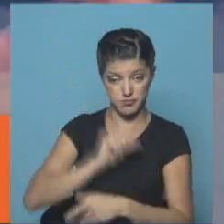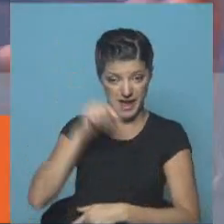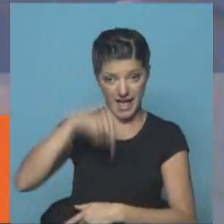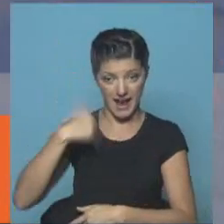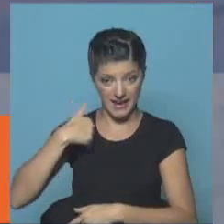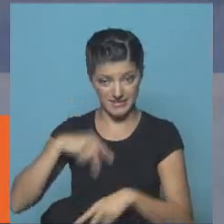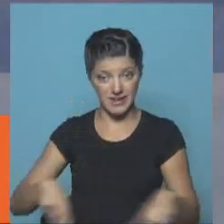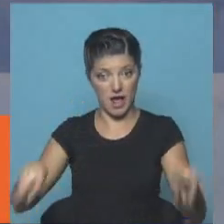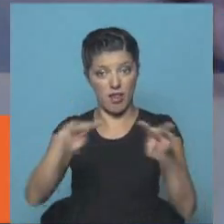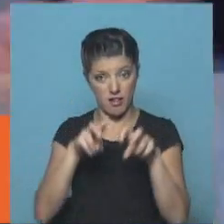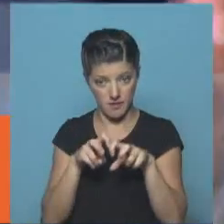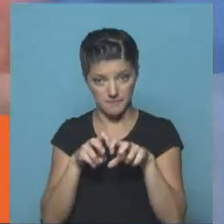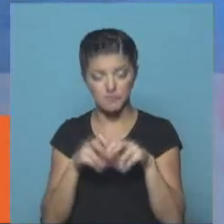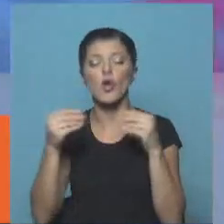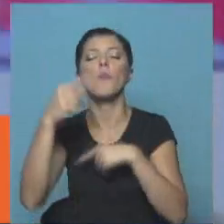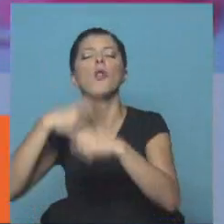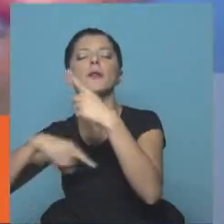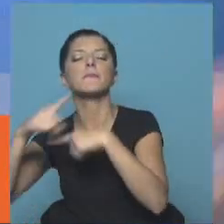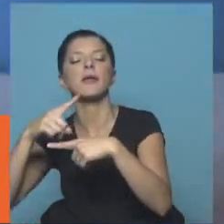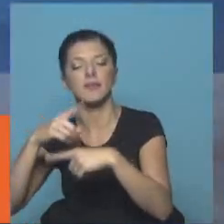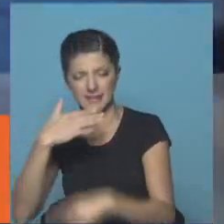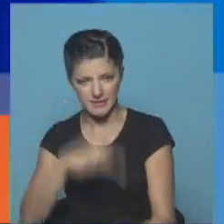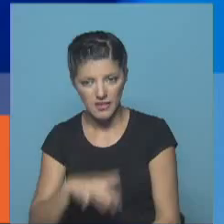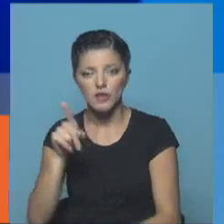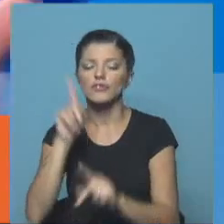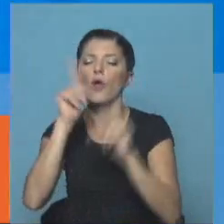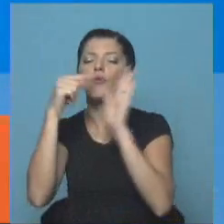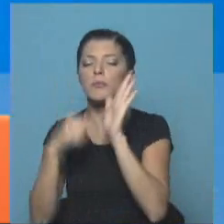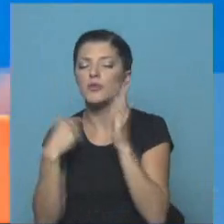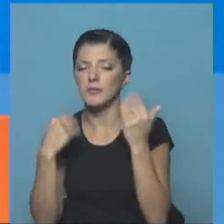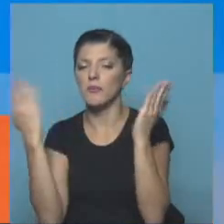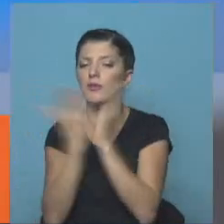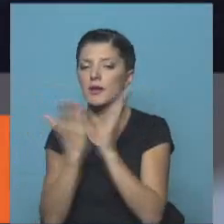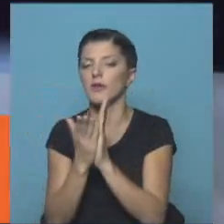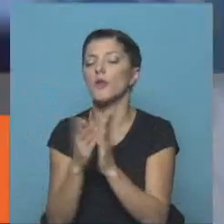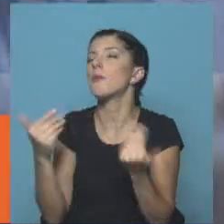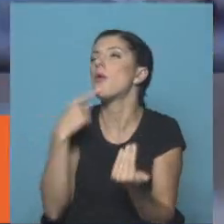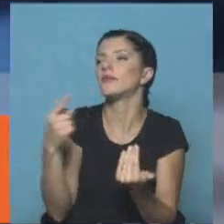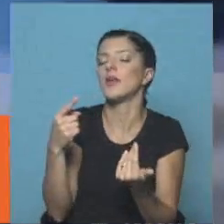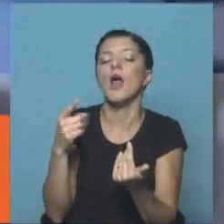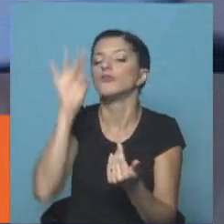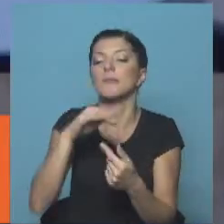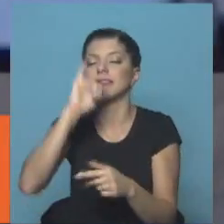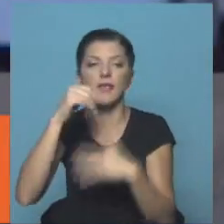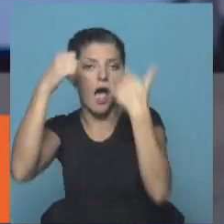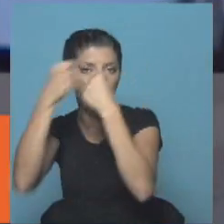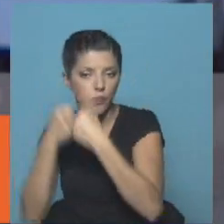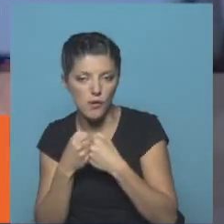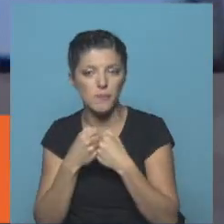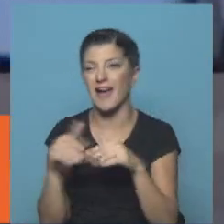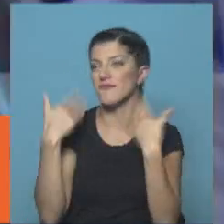aduana. ¿Cómo reemplazamos? ¿Se entiende? Estas son las cosas que tenemos que estudiar. No podemos improvisar solamente porque estamos a favor del